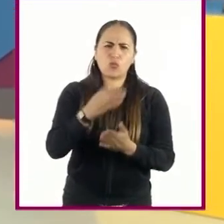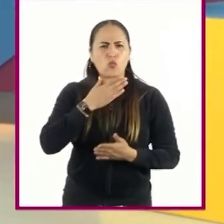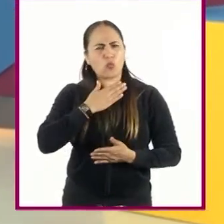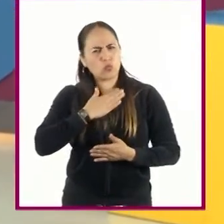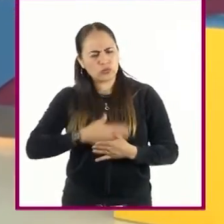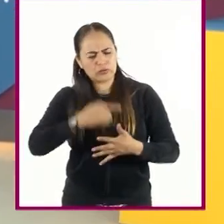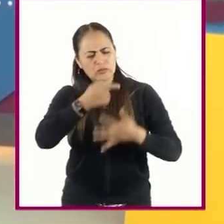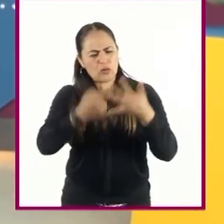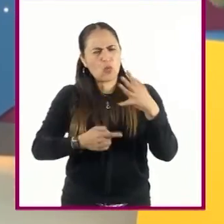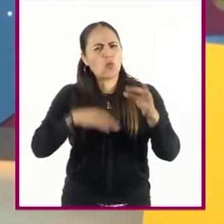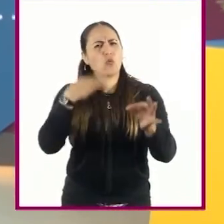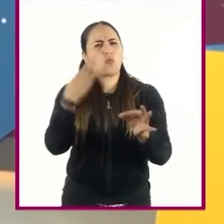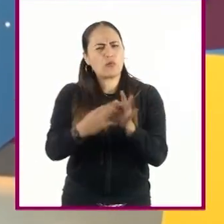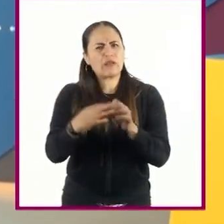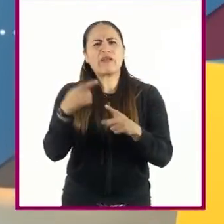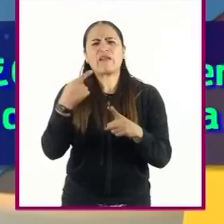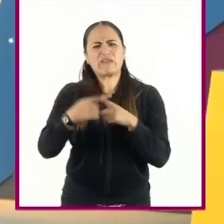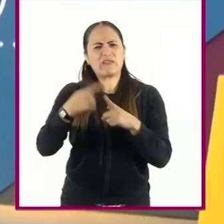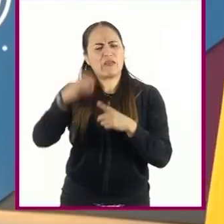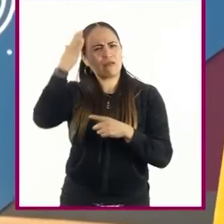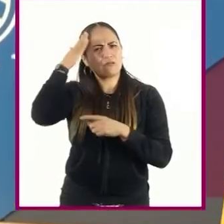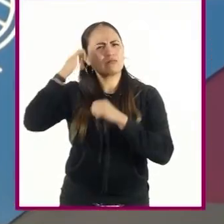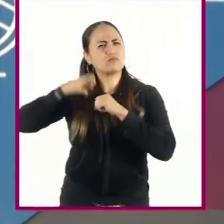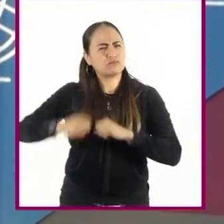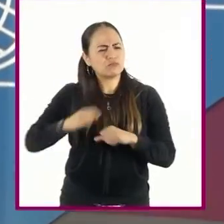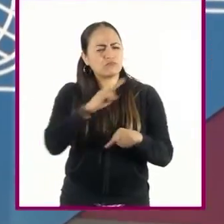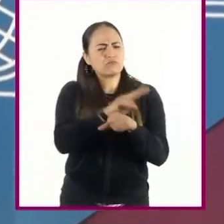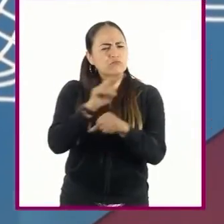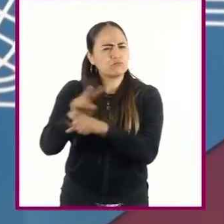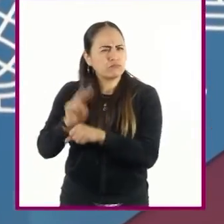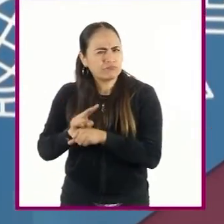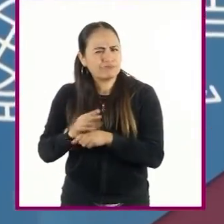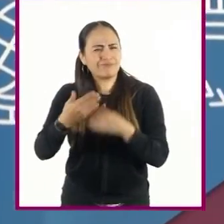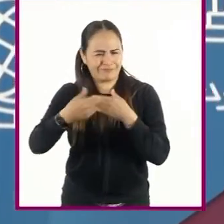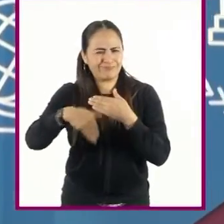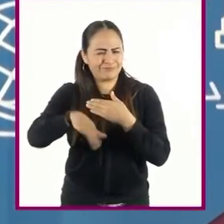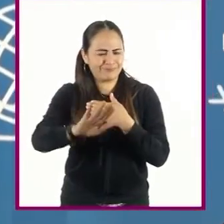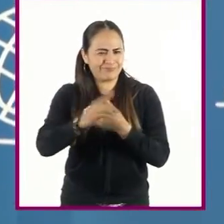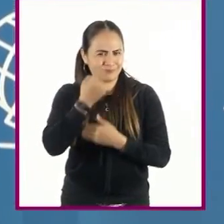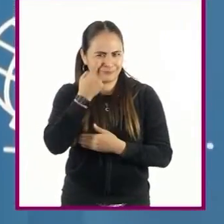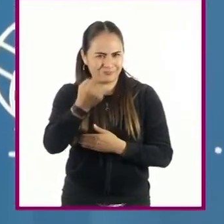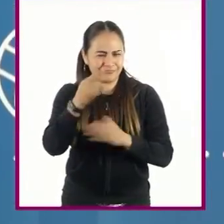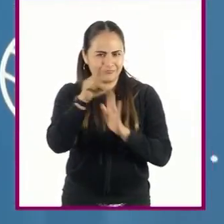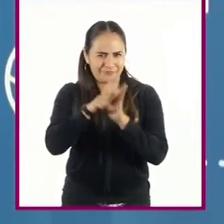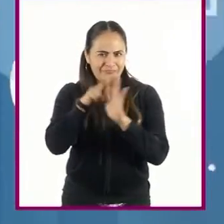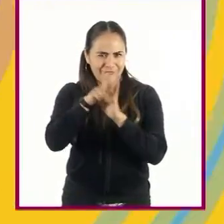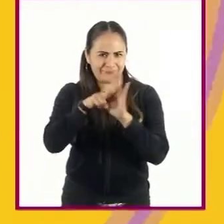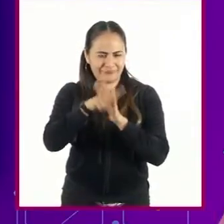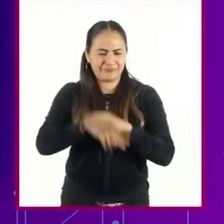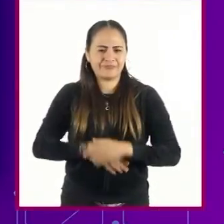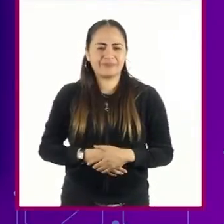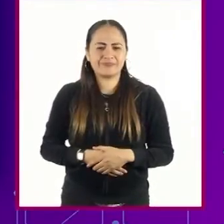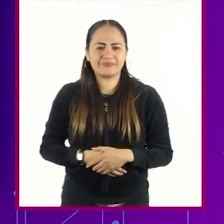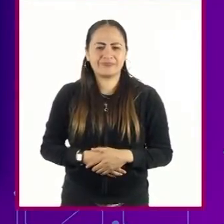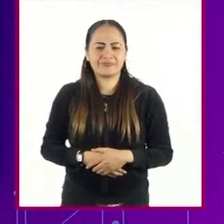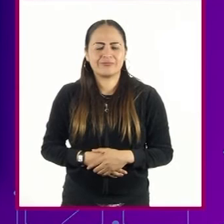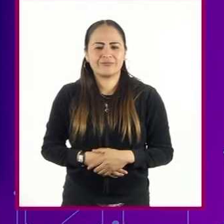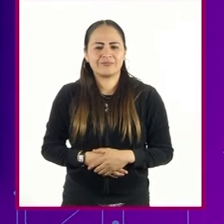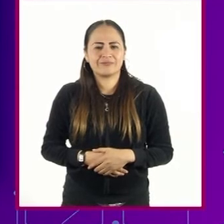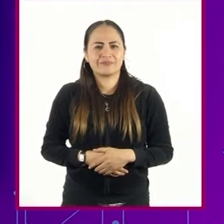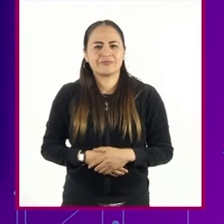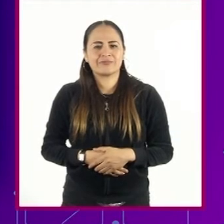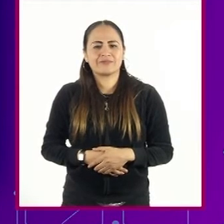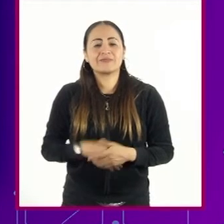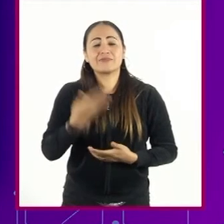aplicación de la ley? Veamos y escuchemos más al respecto. Corre video. Es el